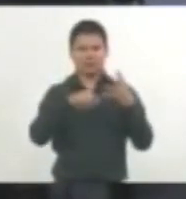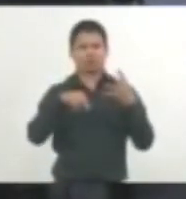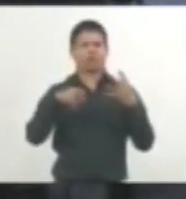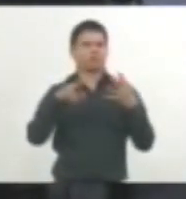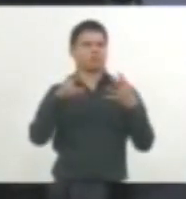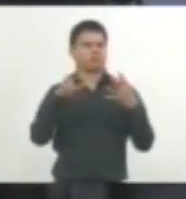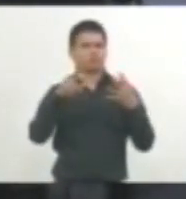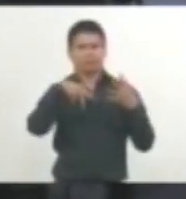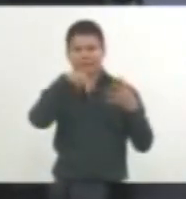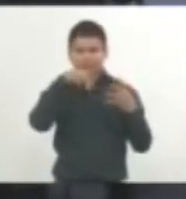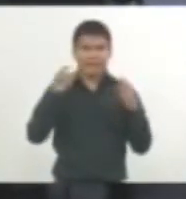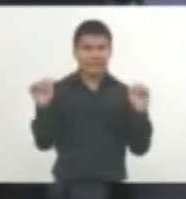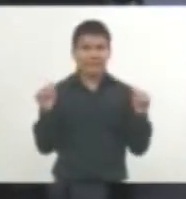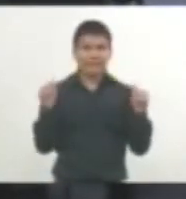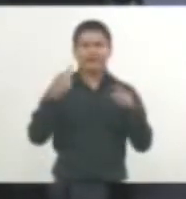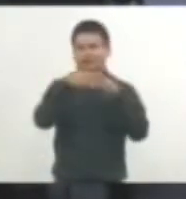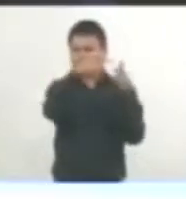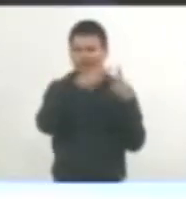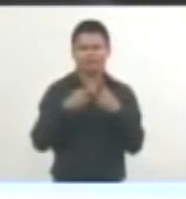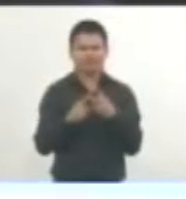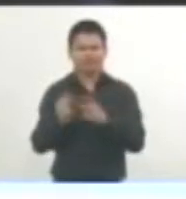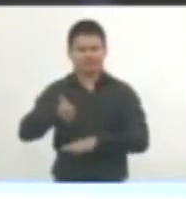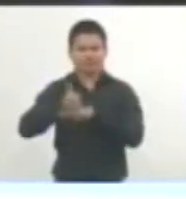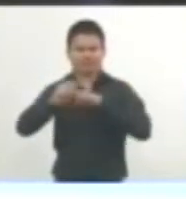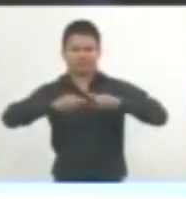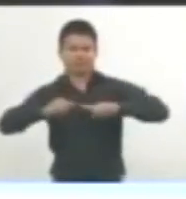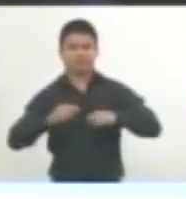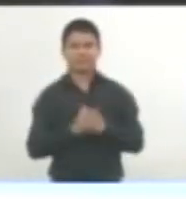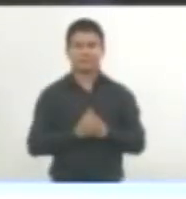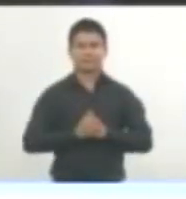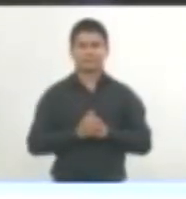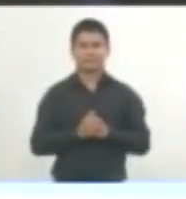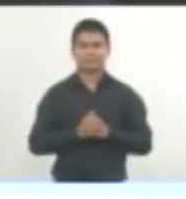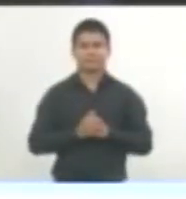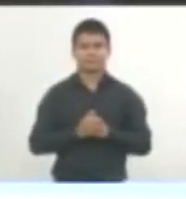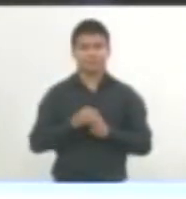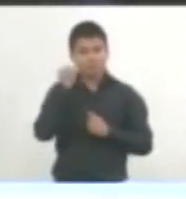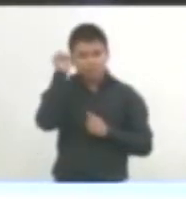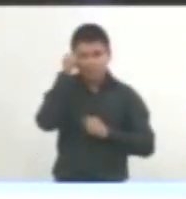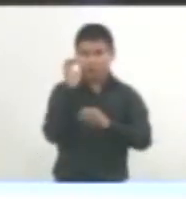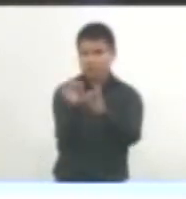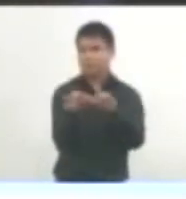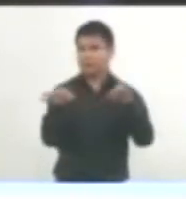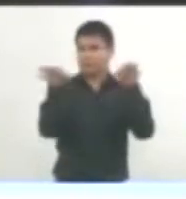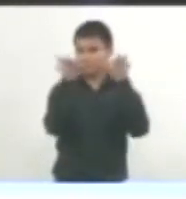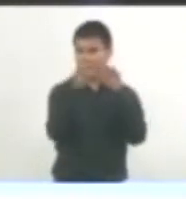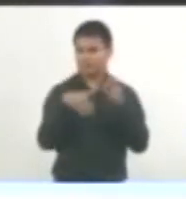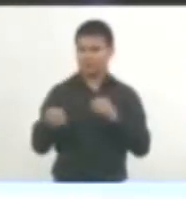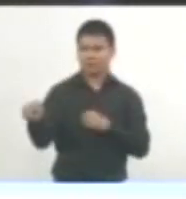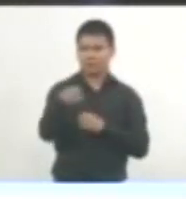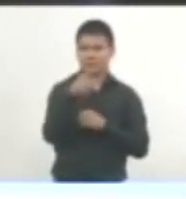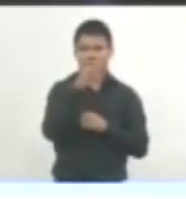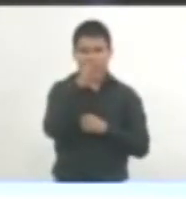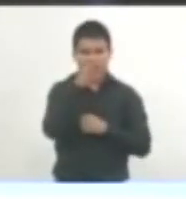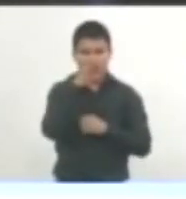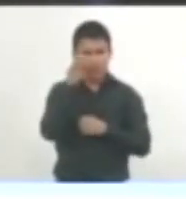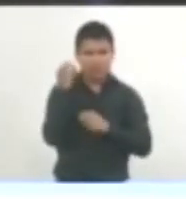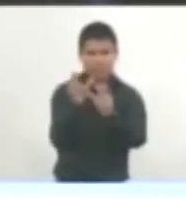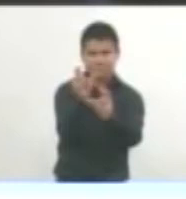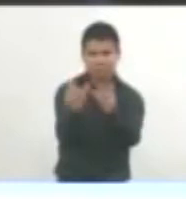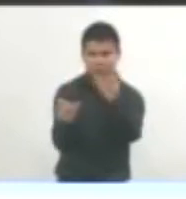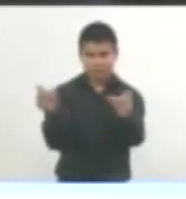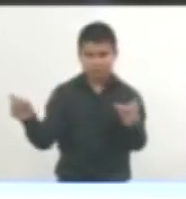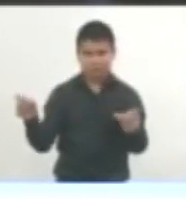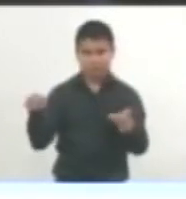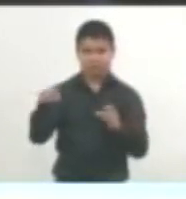Ronaldo, Iniesta, Puyol, entre otros. Lo importante, ¿sabéis lo que es? Que parezca que sean ellos los que mandan, pero que se haga lo que uno